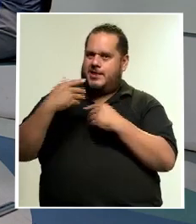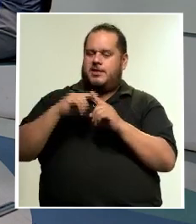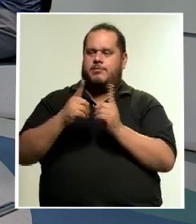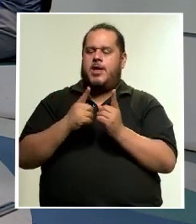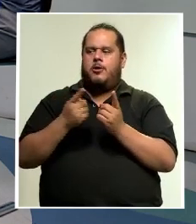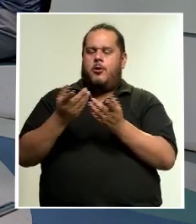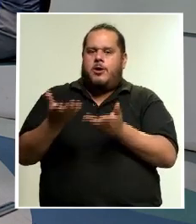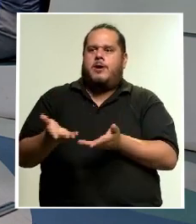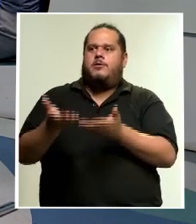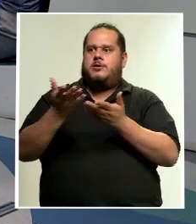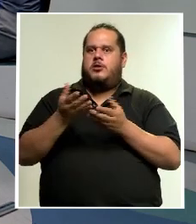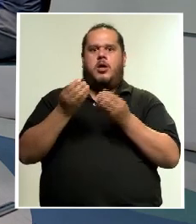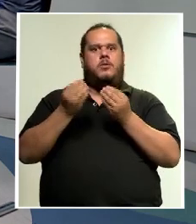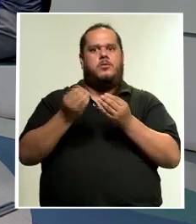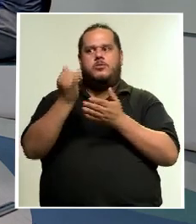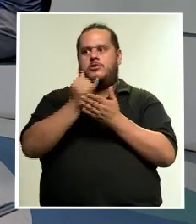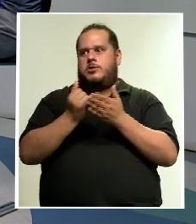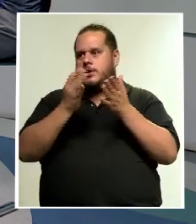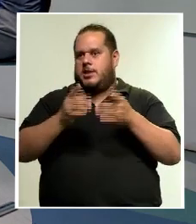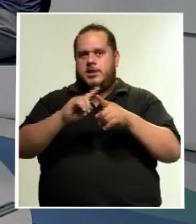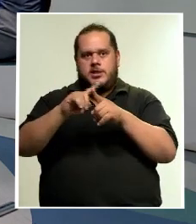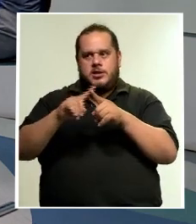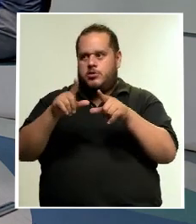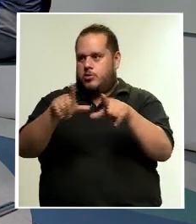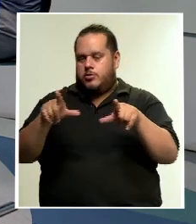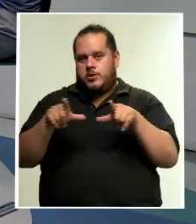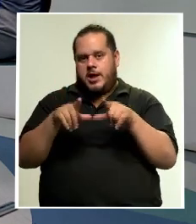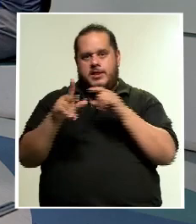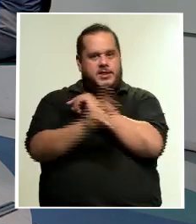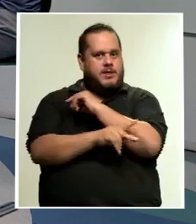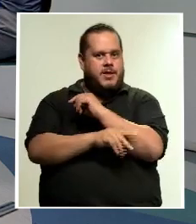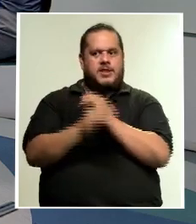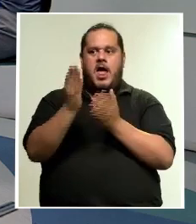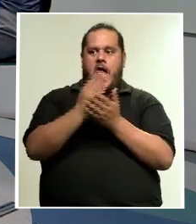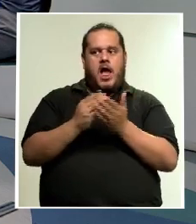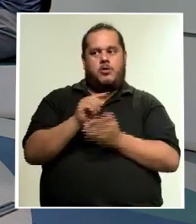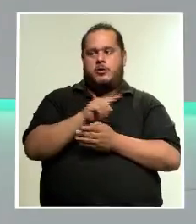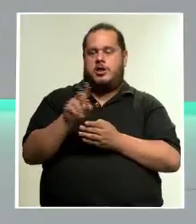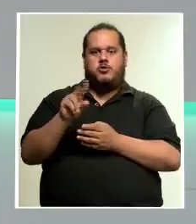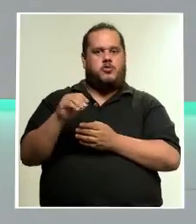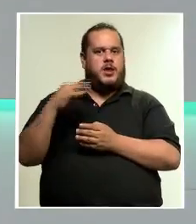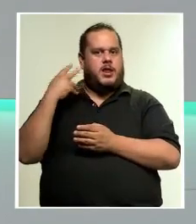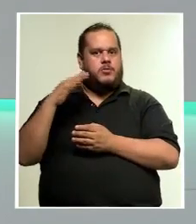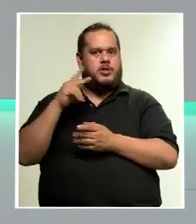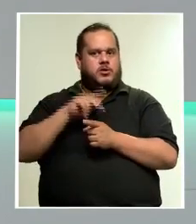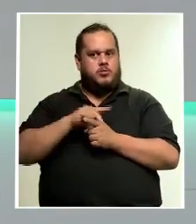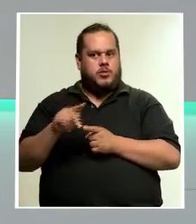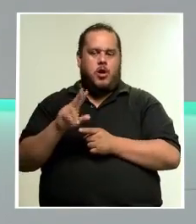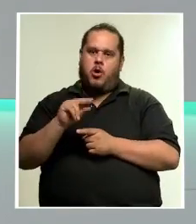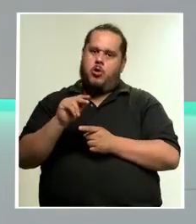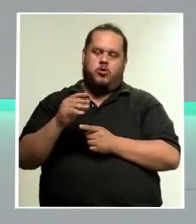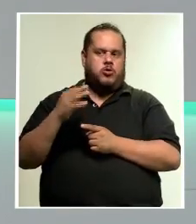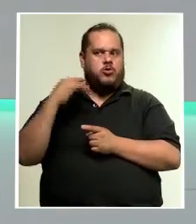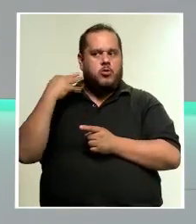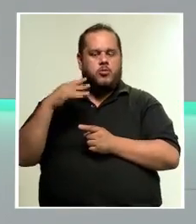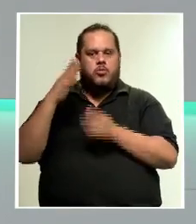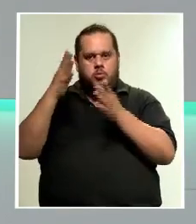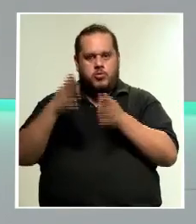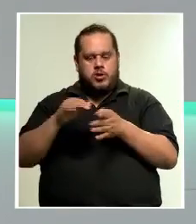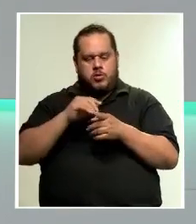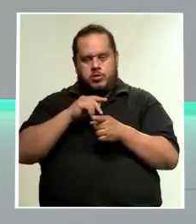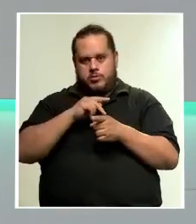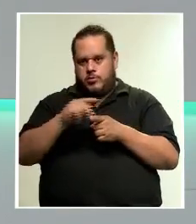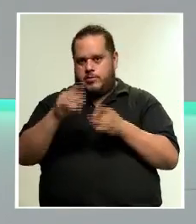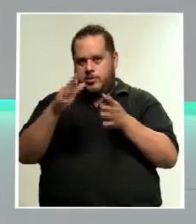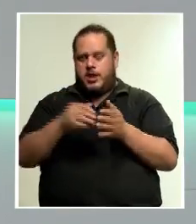este montón de artistas de distintas zonas del país. Algunos de ellos no eran músicos profesionales o no son músicos profesionales o